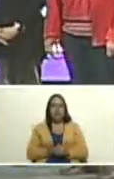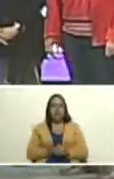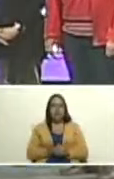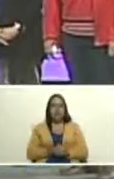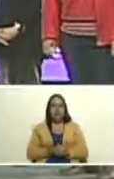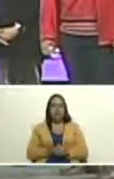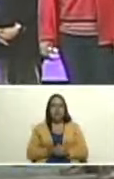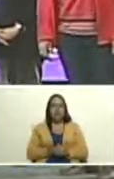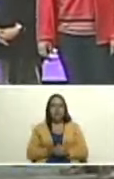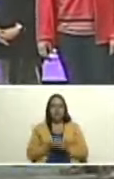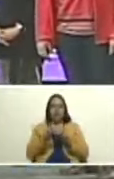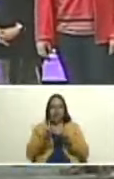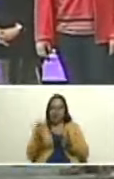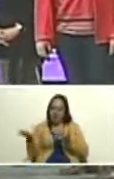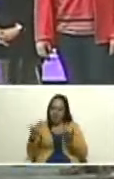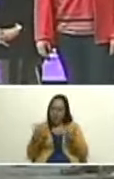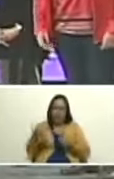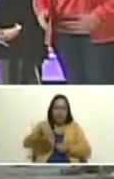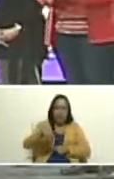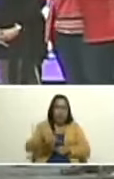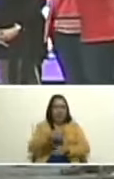Bueno, venga para acá,